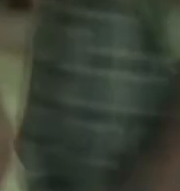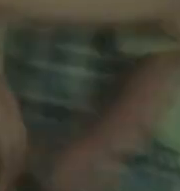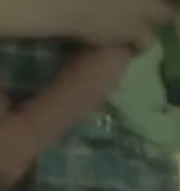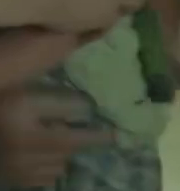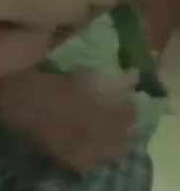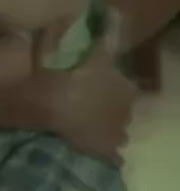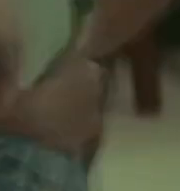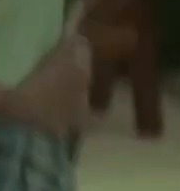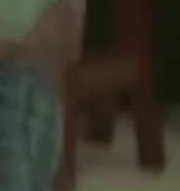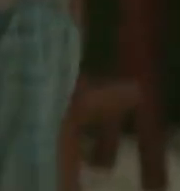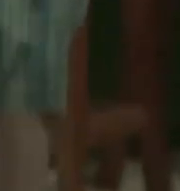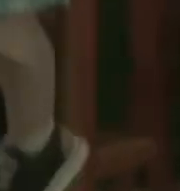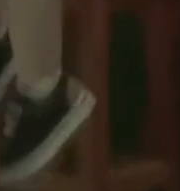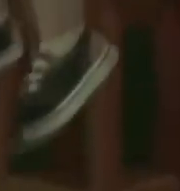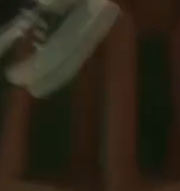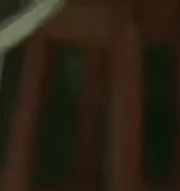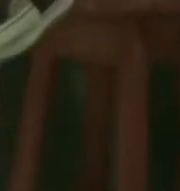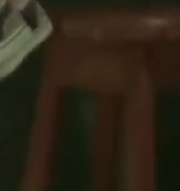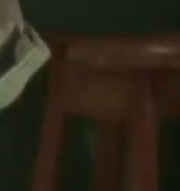A ver,